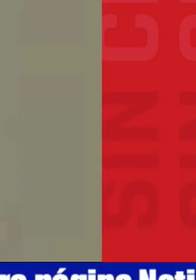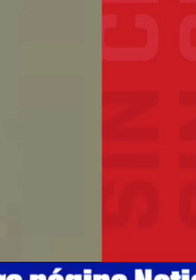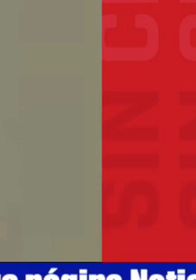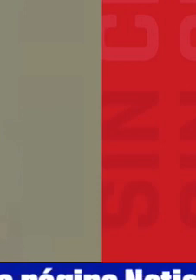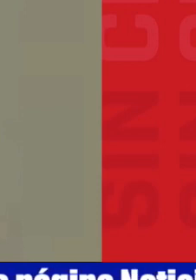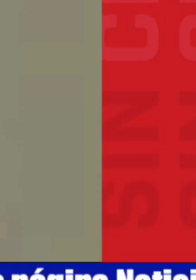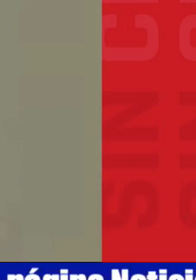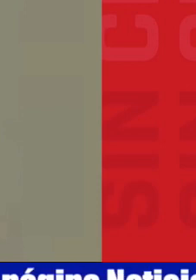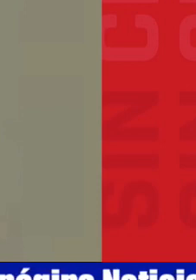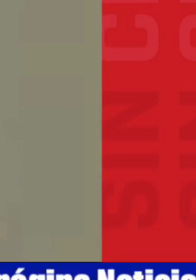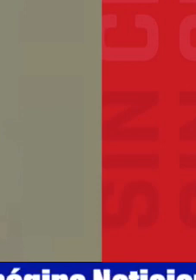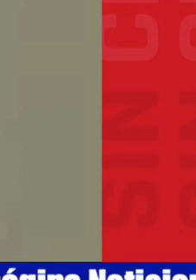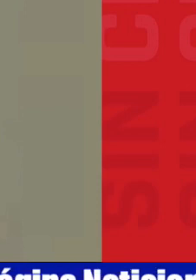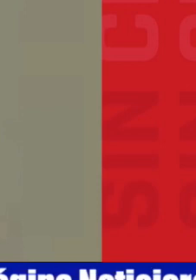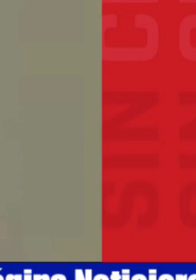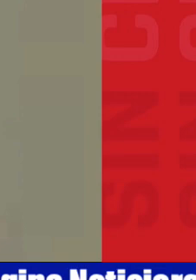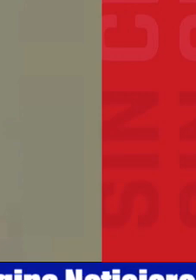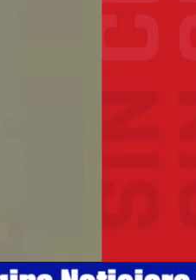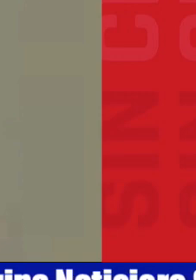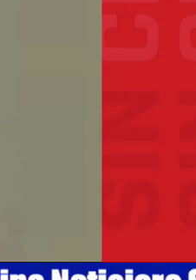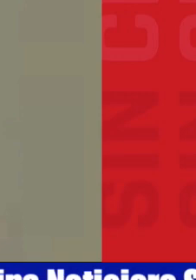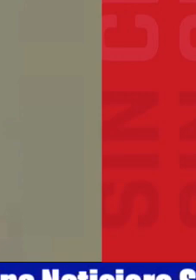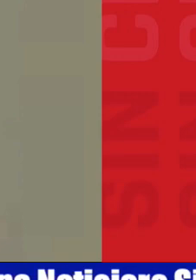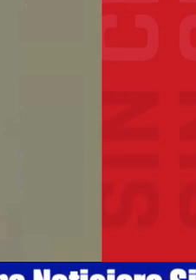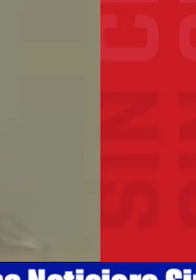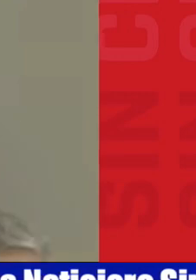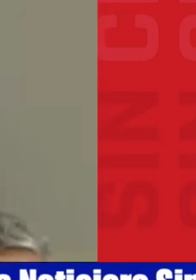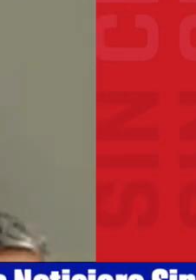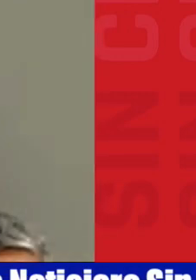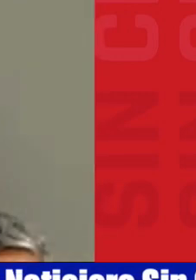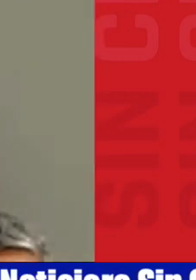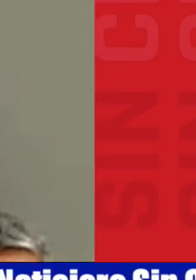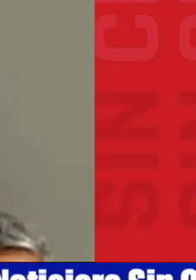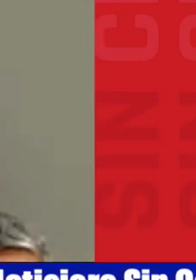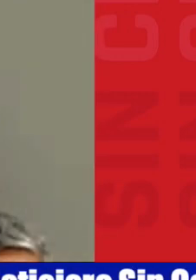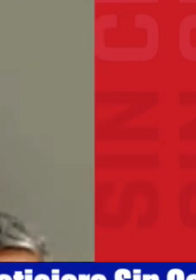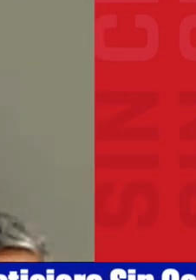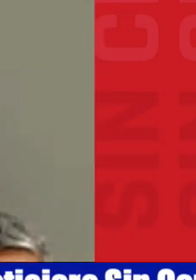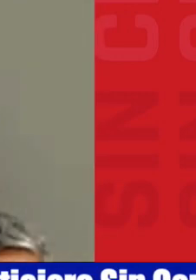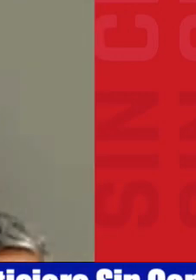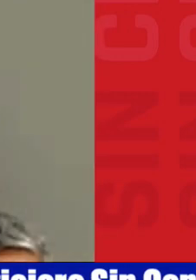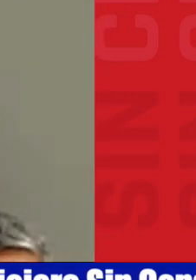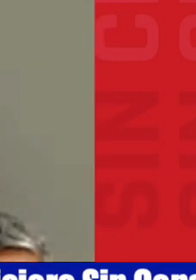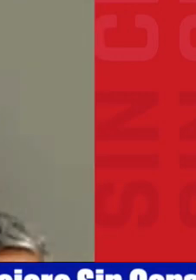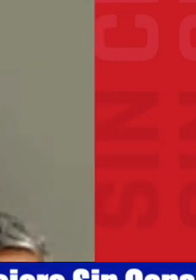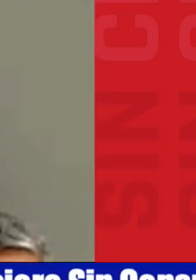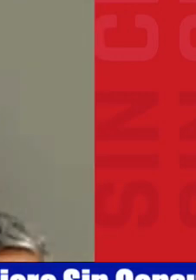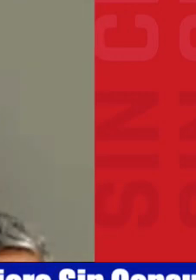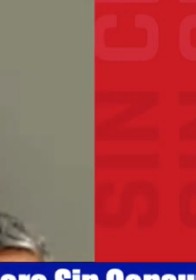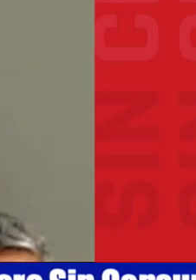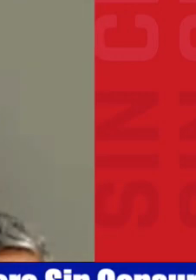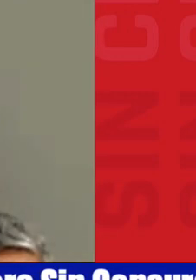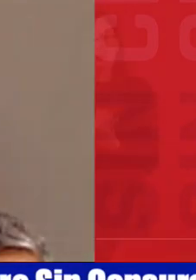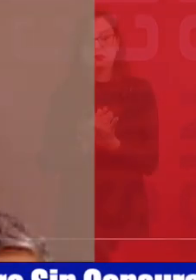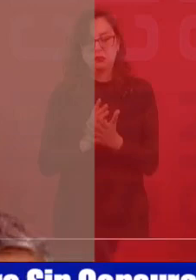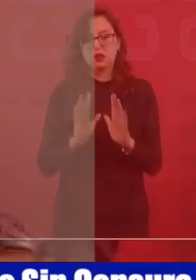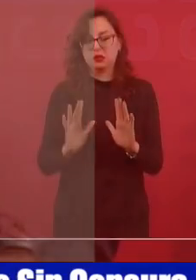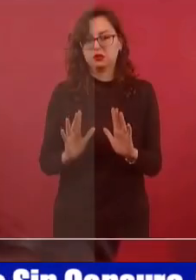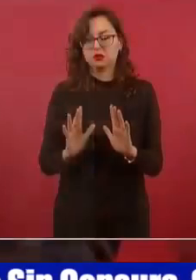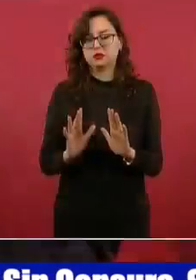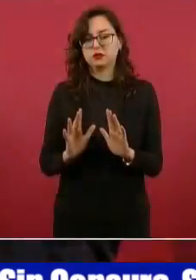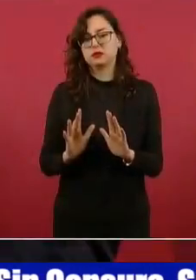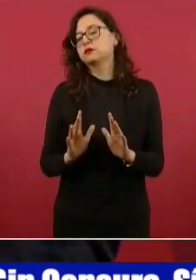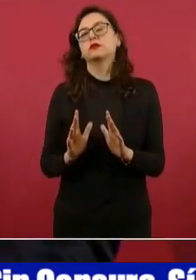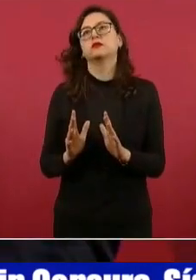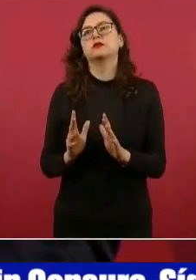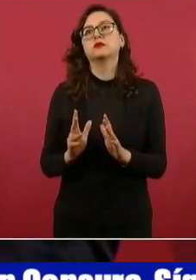no hay censura, con que de todas formas simplemente una forma de exhibirles, pero en todo caso no hay censura como